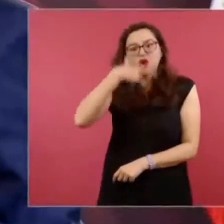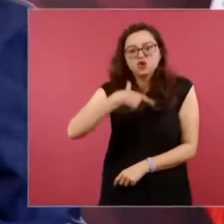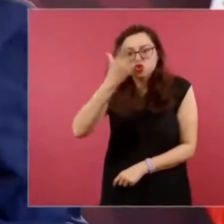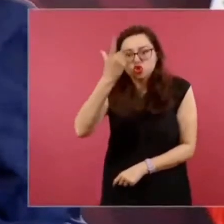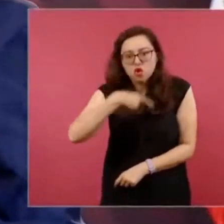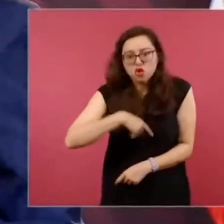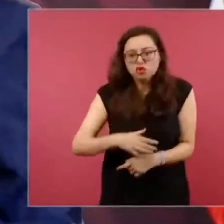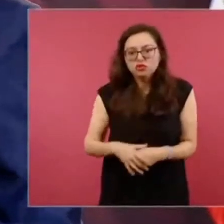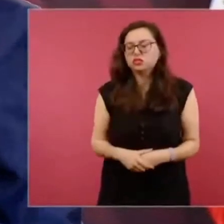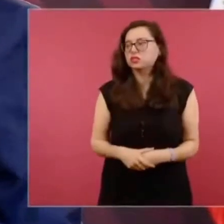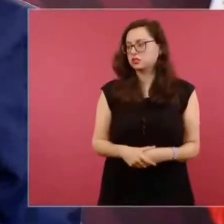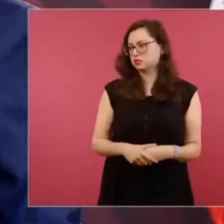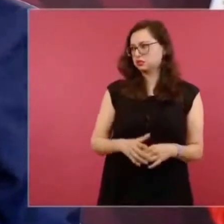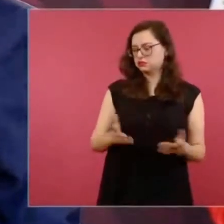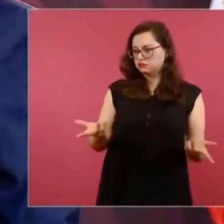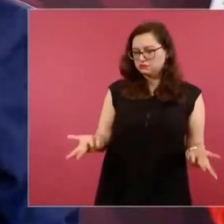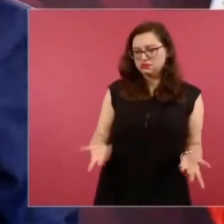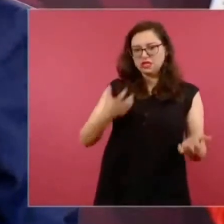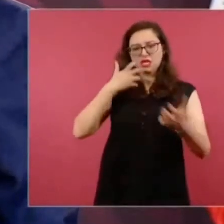gritan